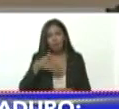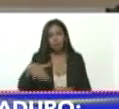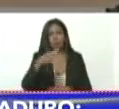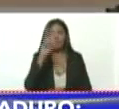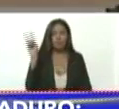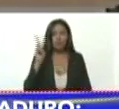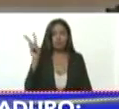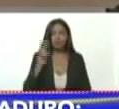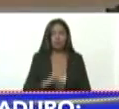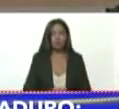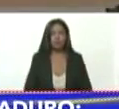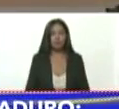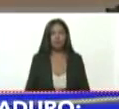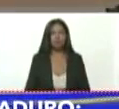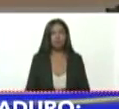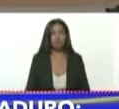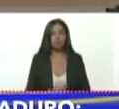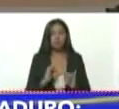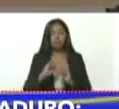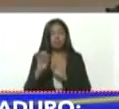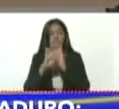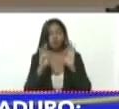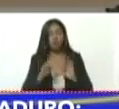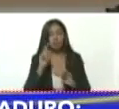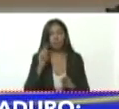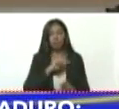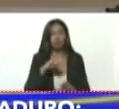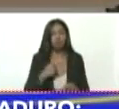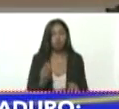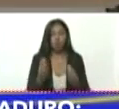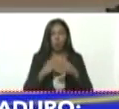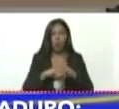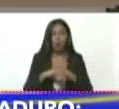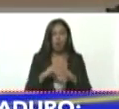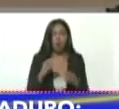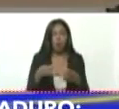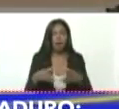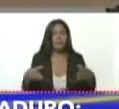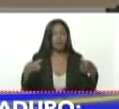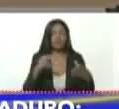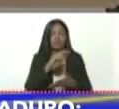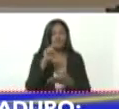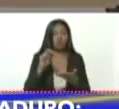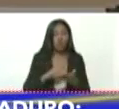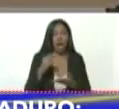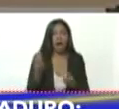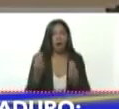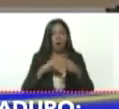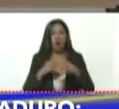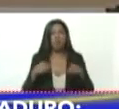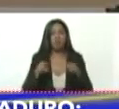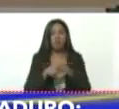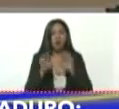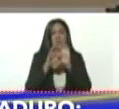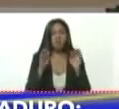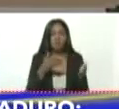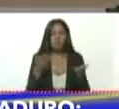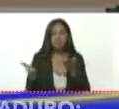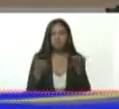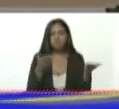Venezuela. Para ello, hemos conformado una mesa nacional a fin de convenir acuerdos